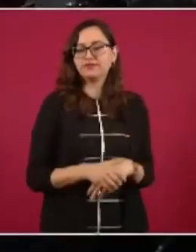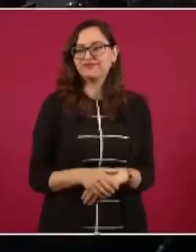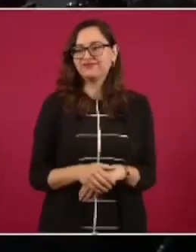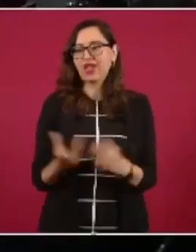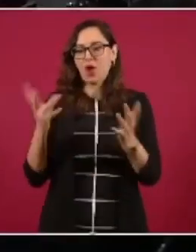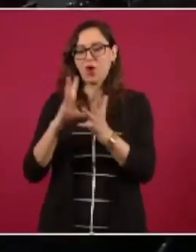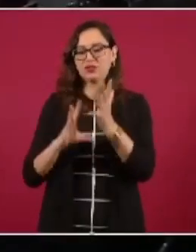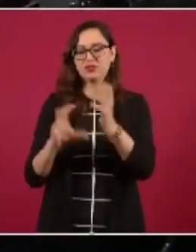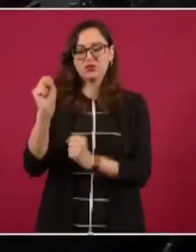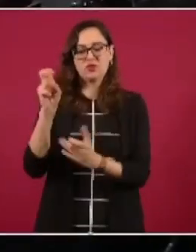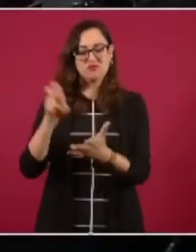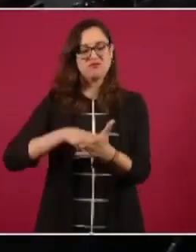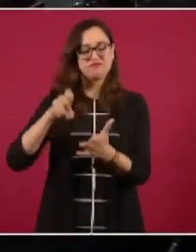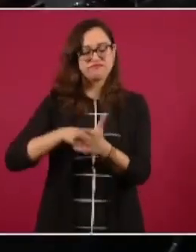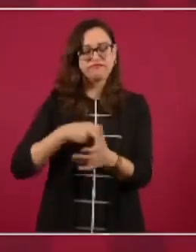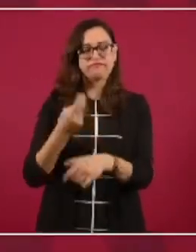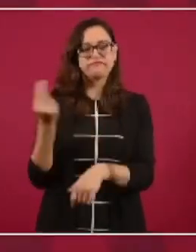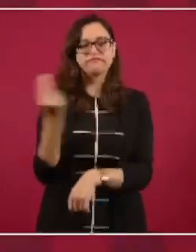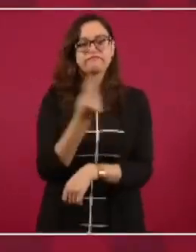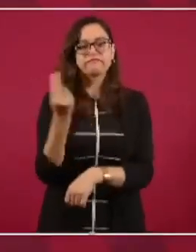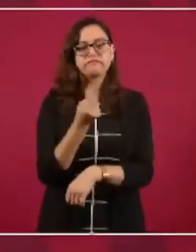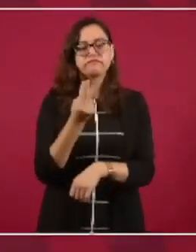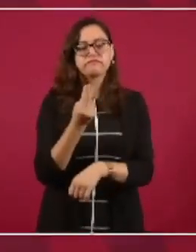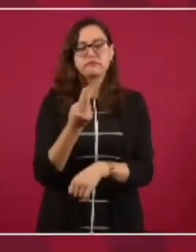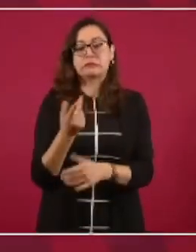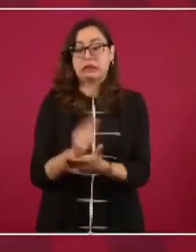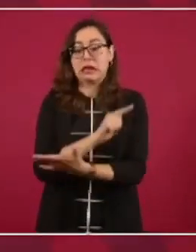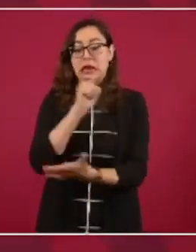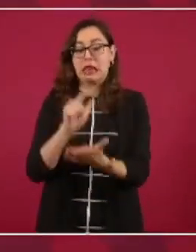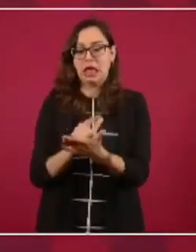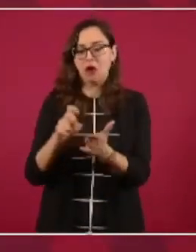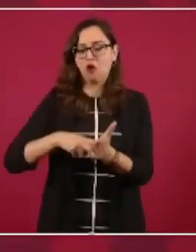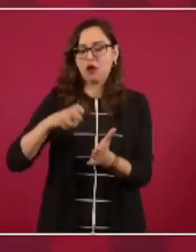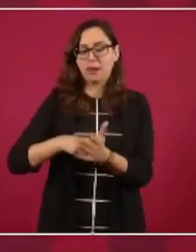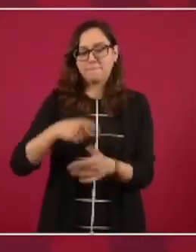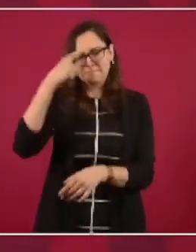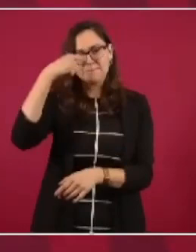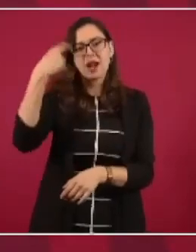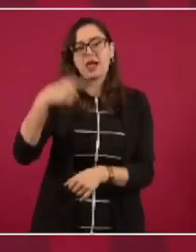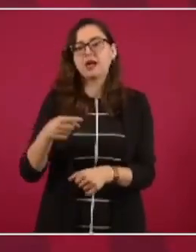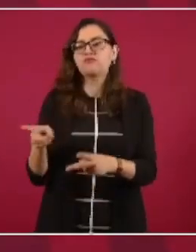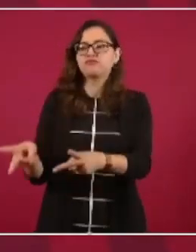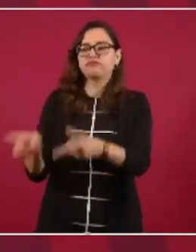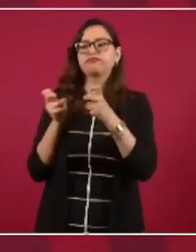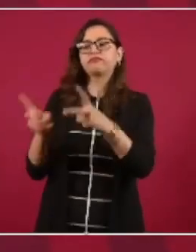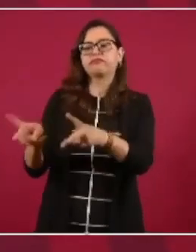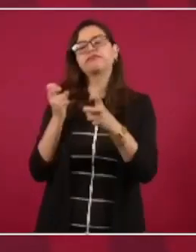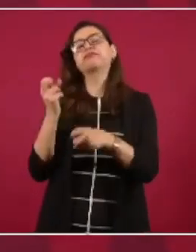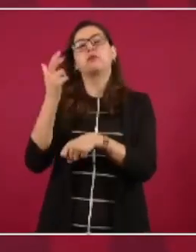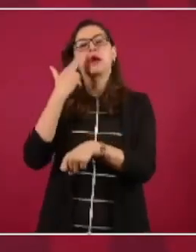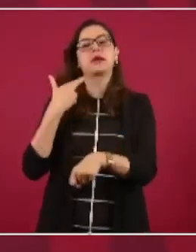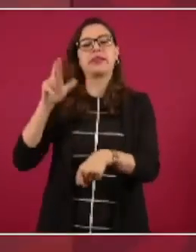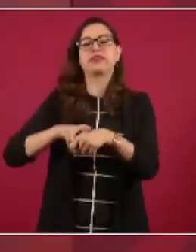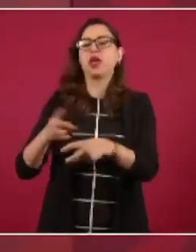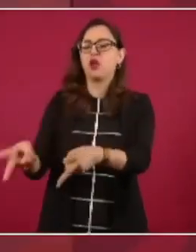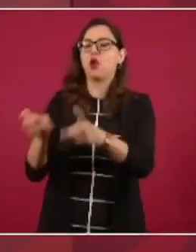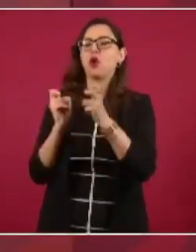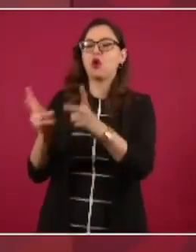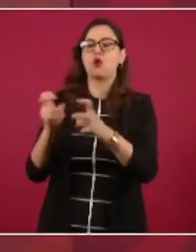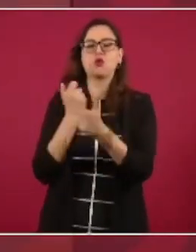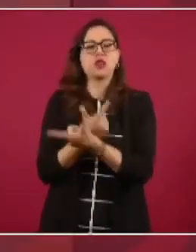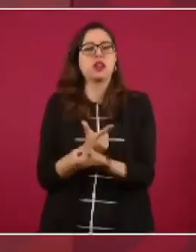de convertir lo público en privado en beneficio de una minoría, pues había